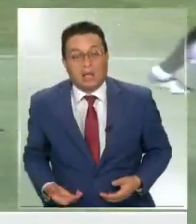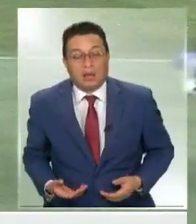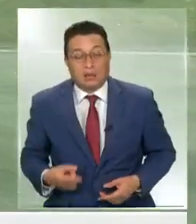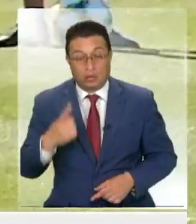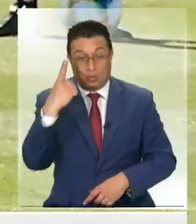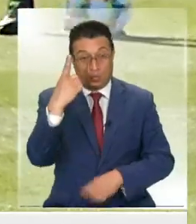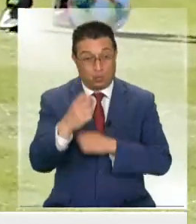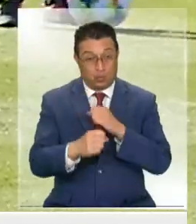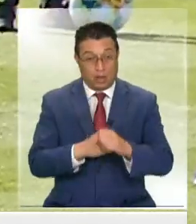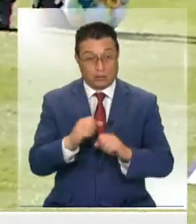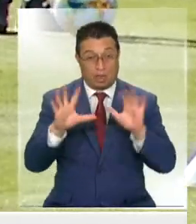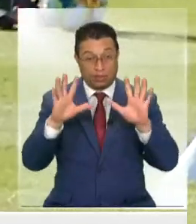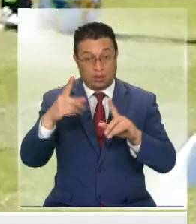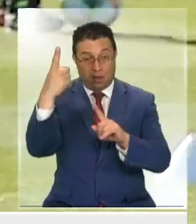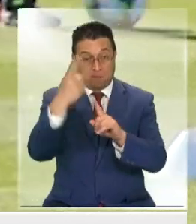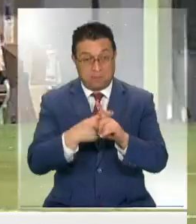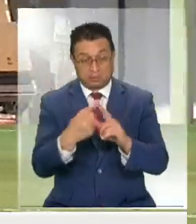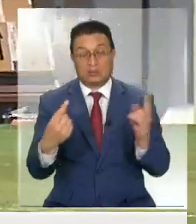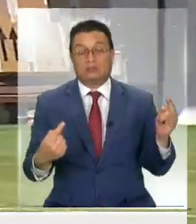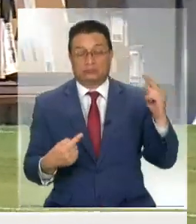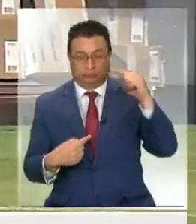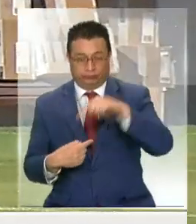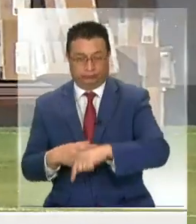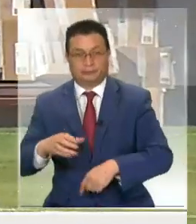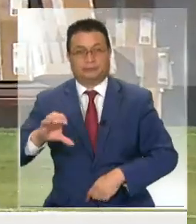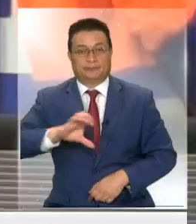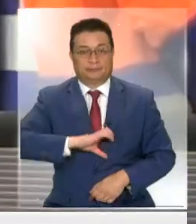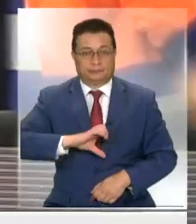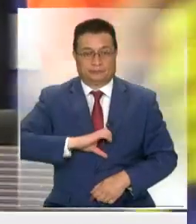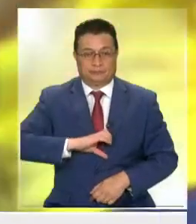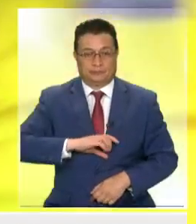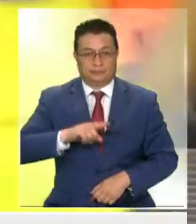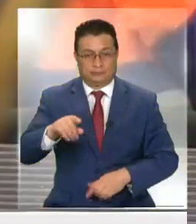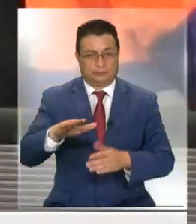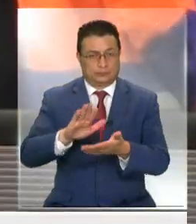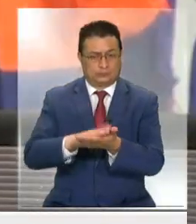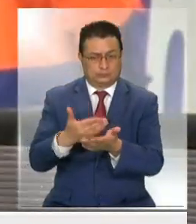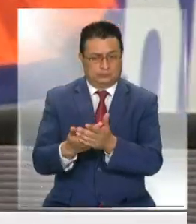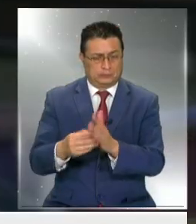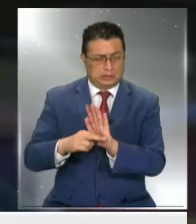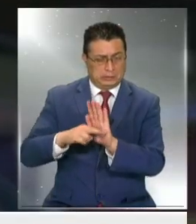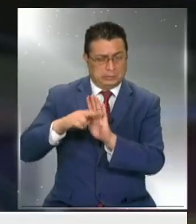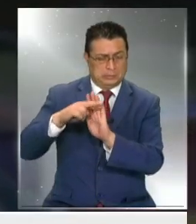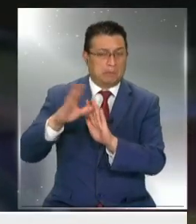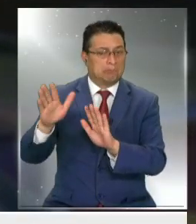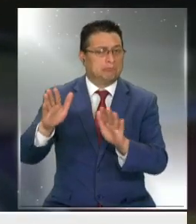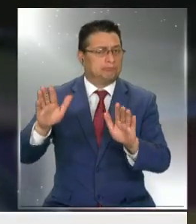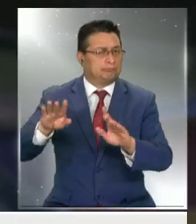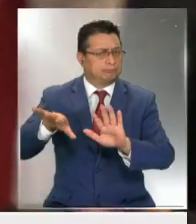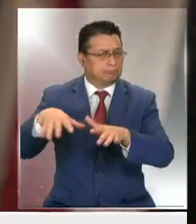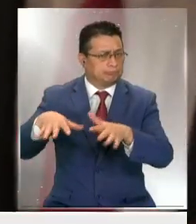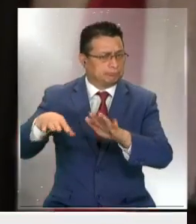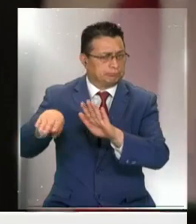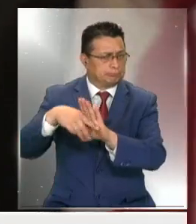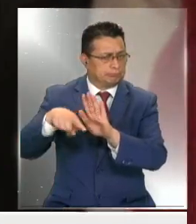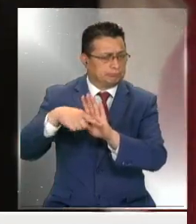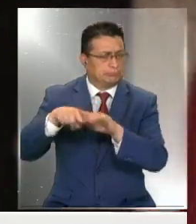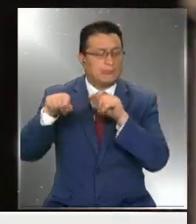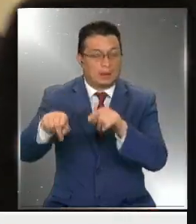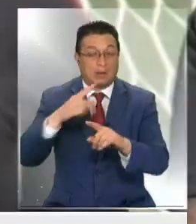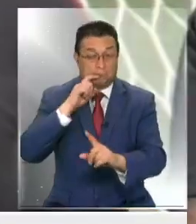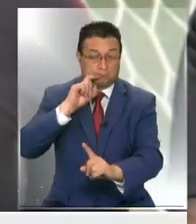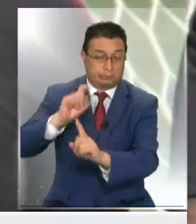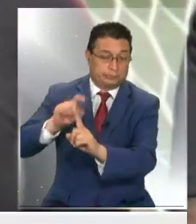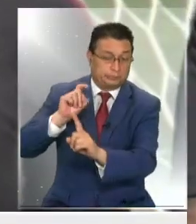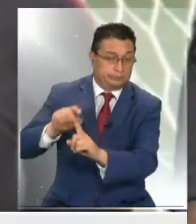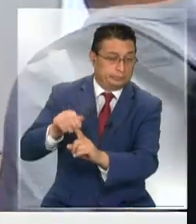año y 10 meses Reinaldo Rueda arribó a la banca nacional. Su rendimiento no es bueno. Las críticas a su estilo son constantes,